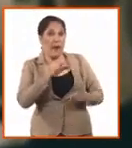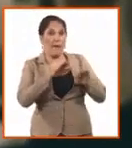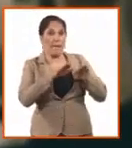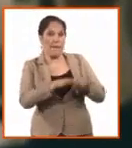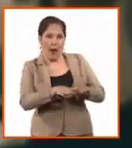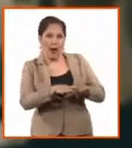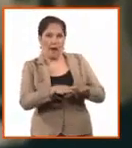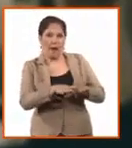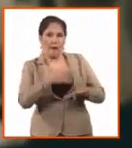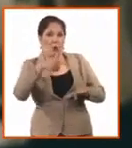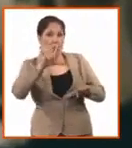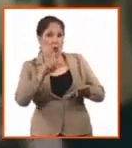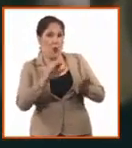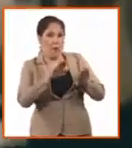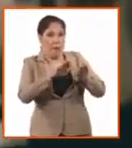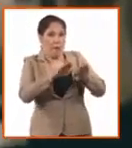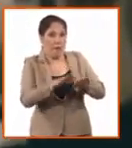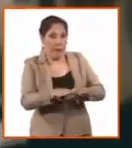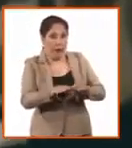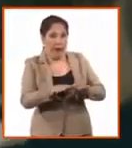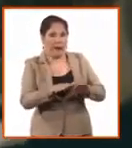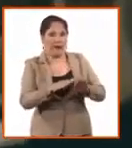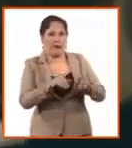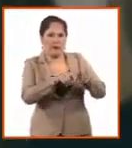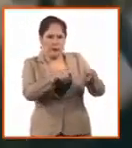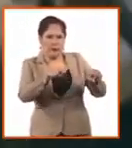julio es en el cuarto